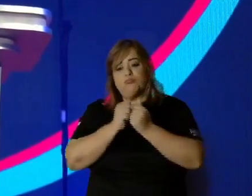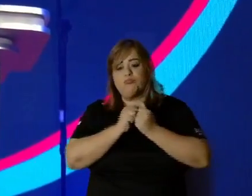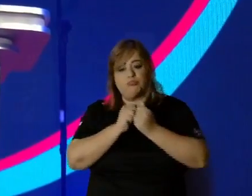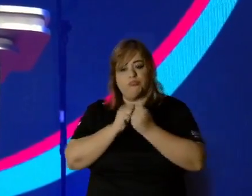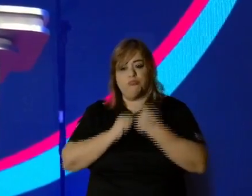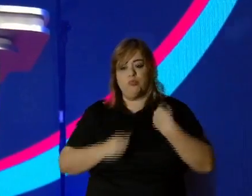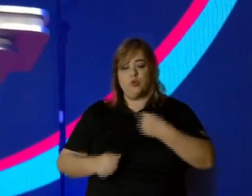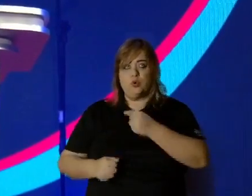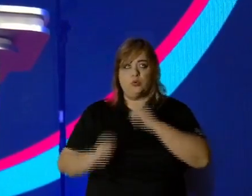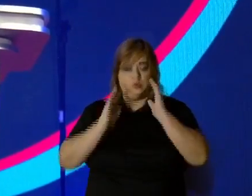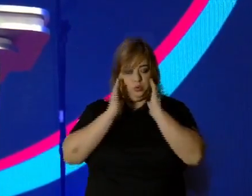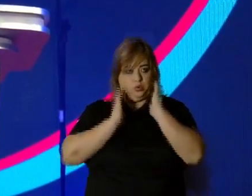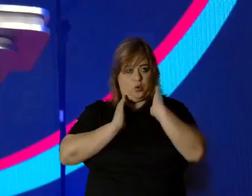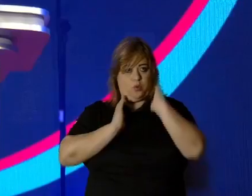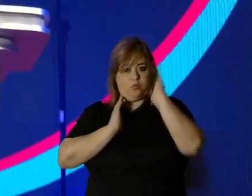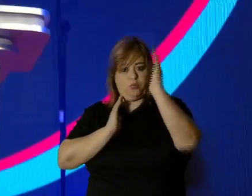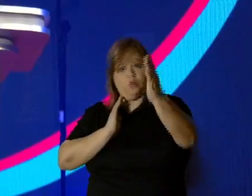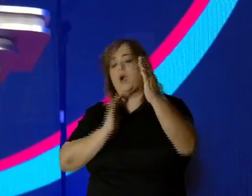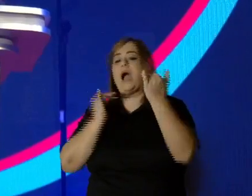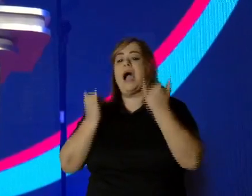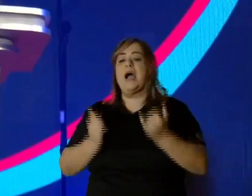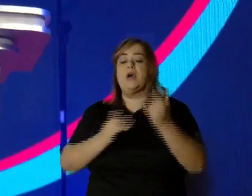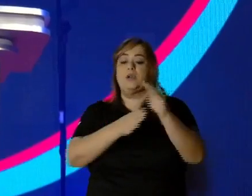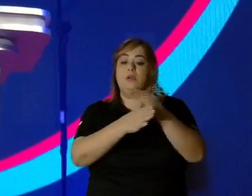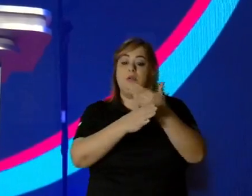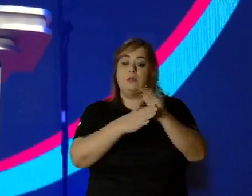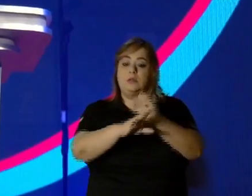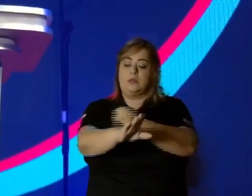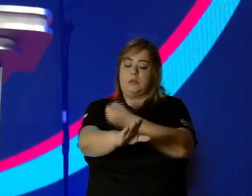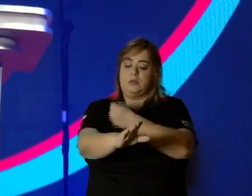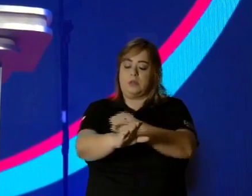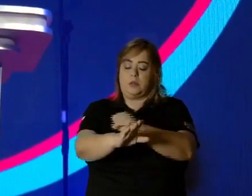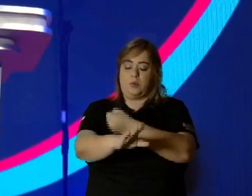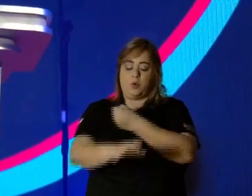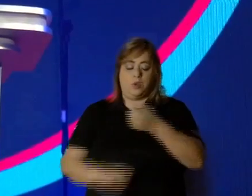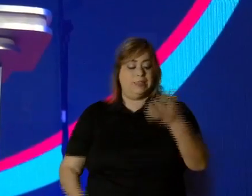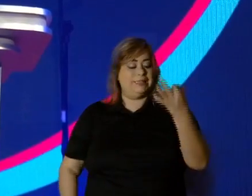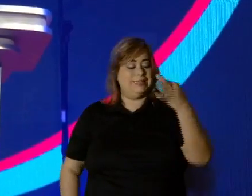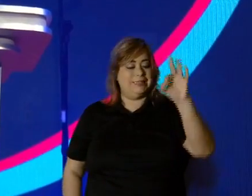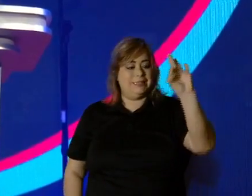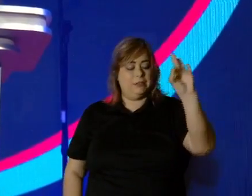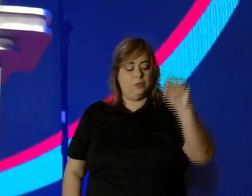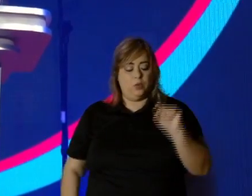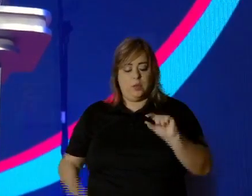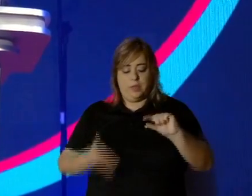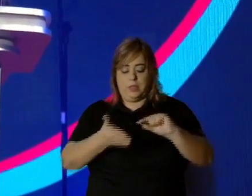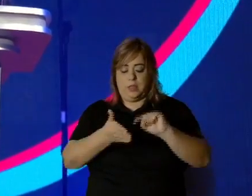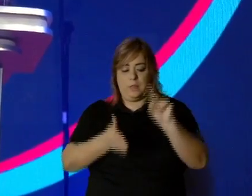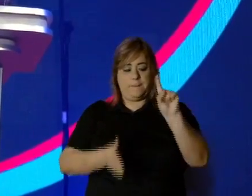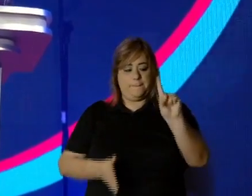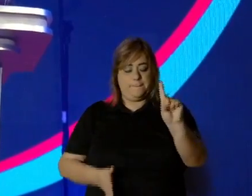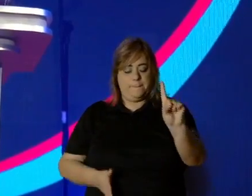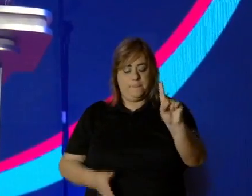adelante. Comparta conmigo en el Salmo 19:1.